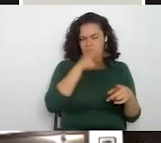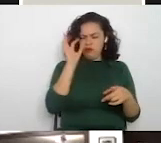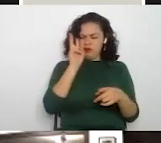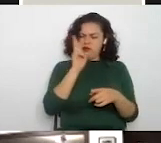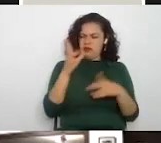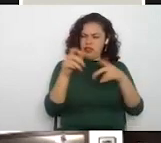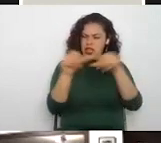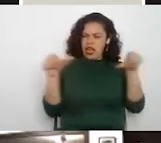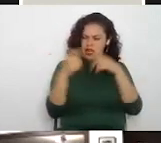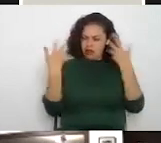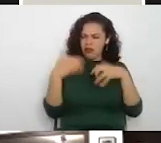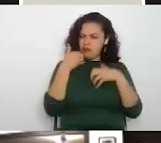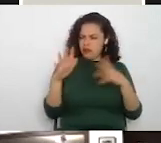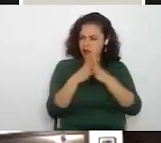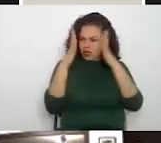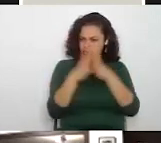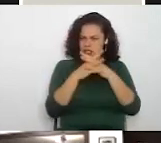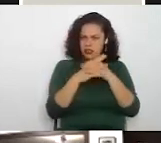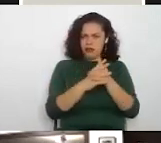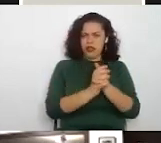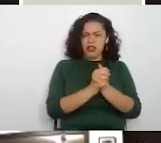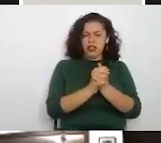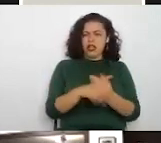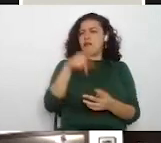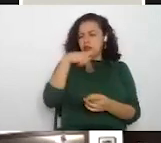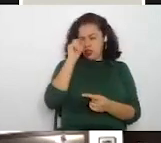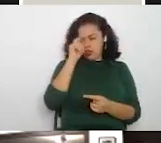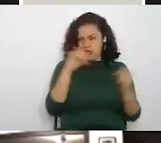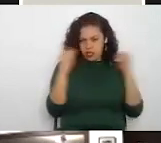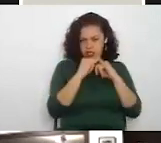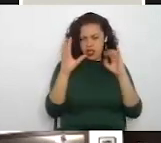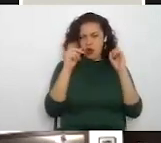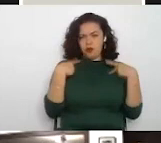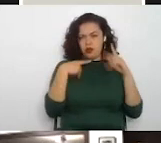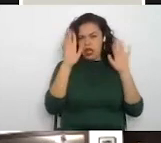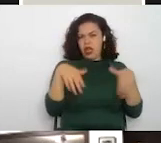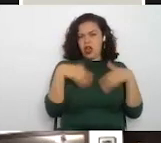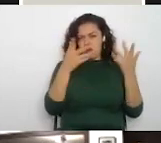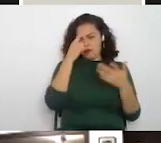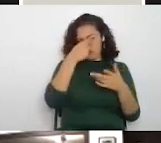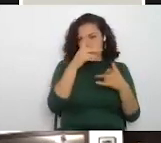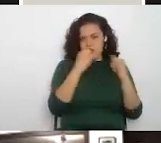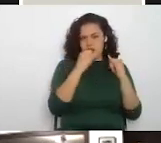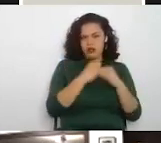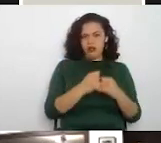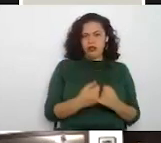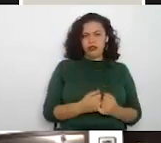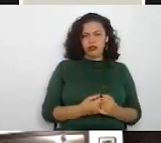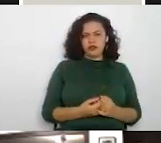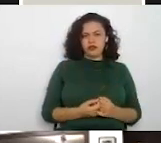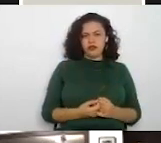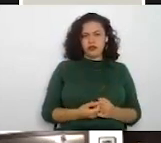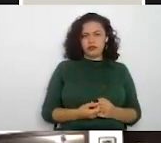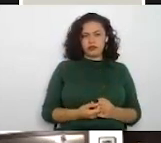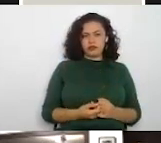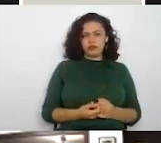áreas funcionales, pero también instituciones o personas externas a la institución, ¿no? ¿Cómo se hace?